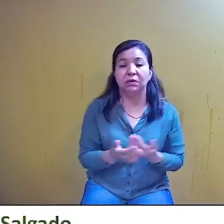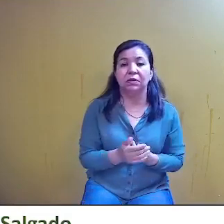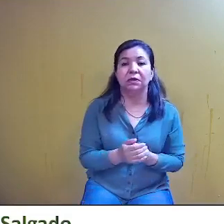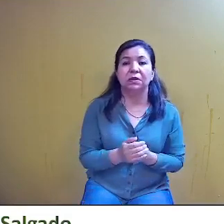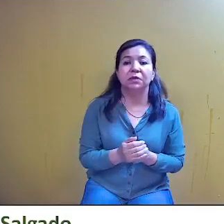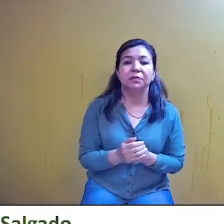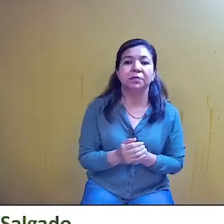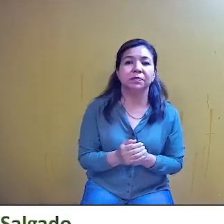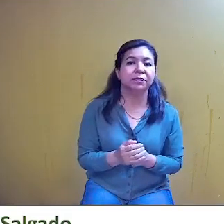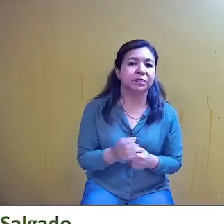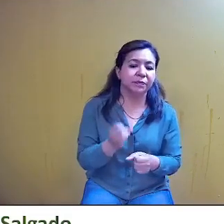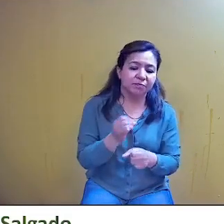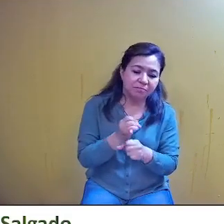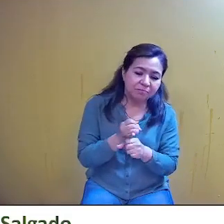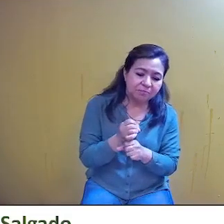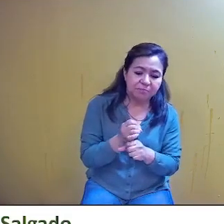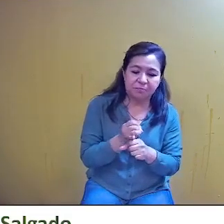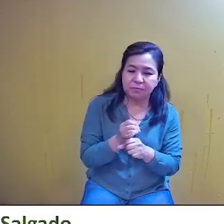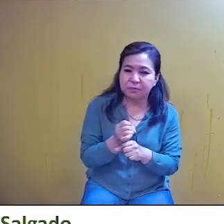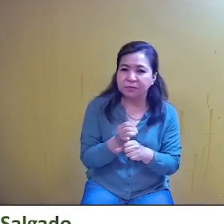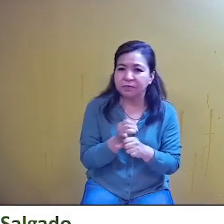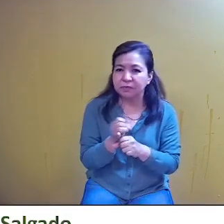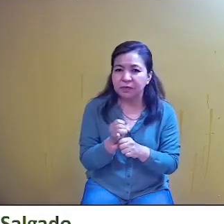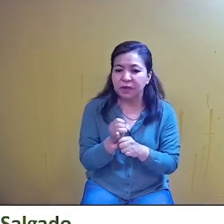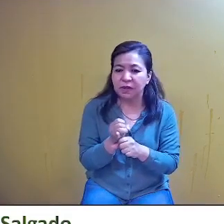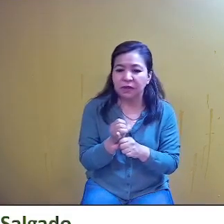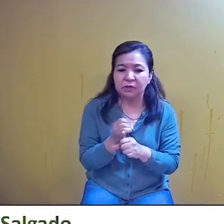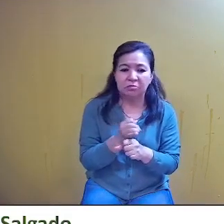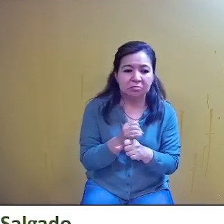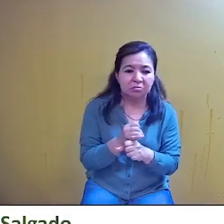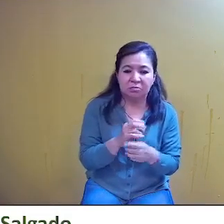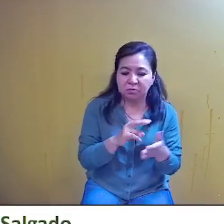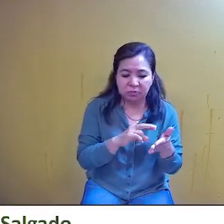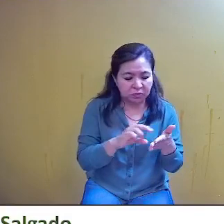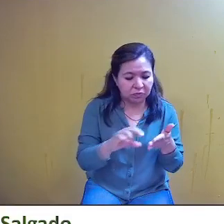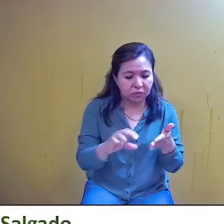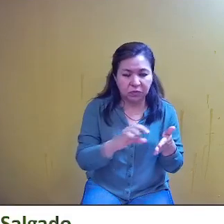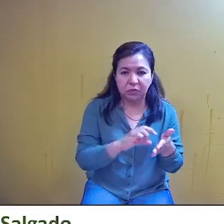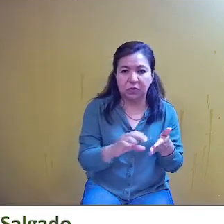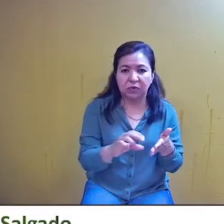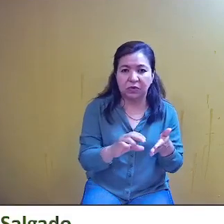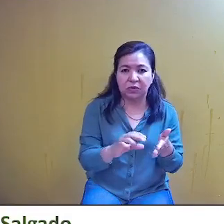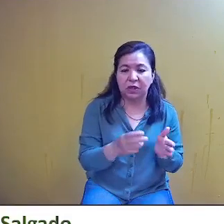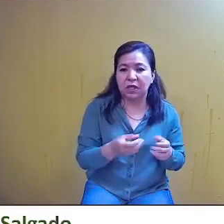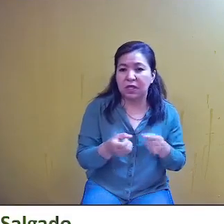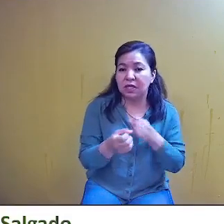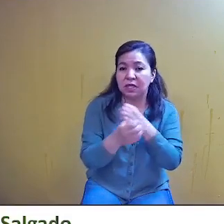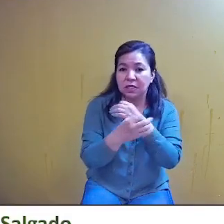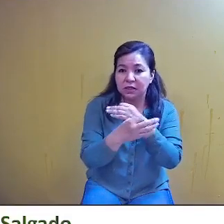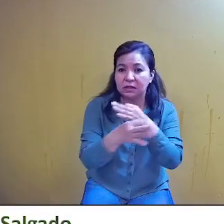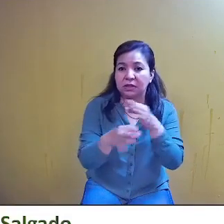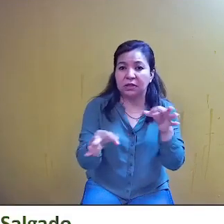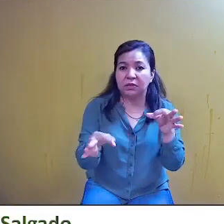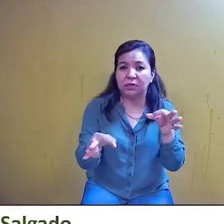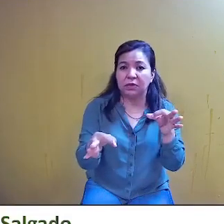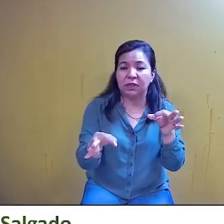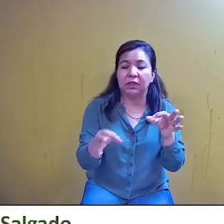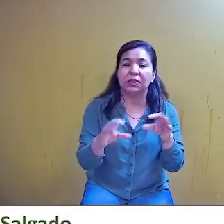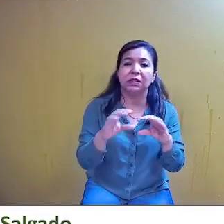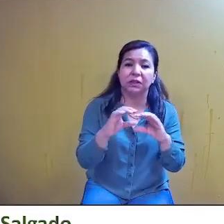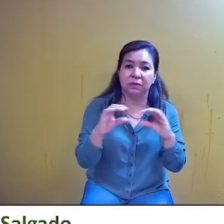carece de análisis de las variables del contexto en el que se emitieron dichas